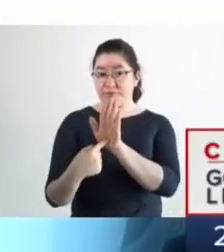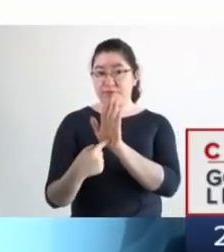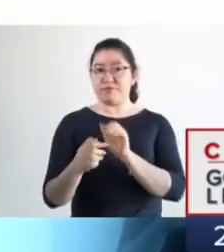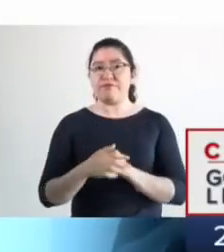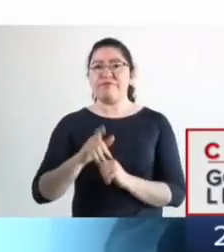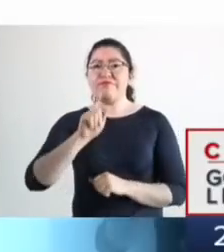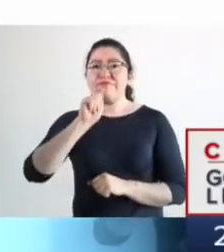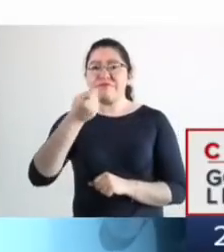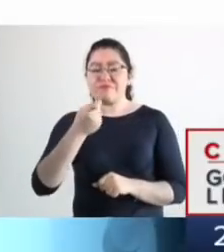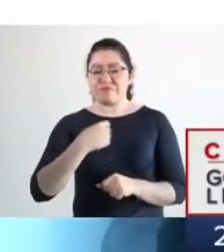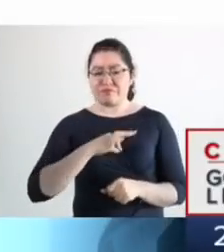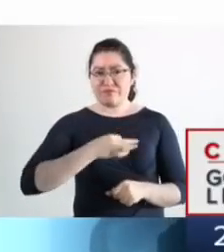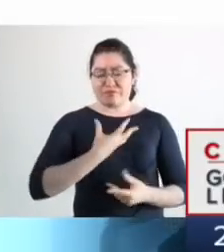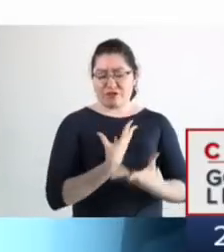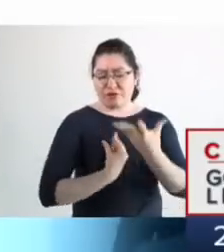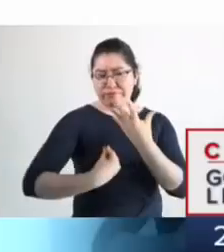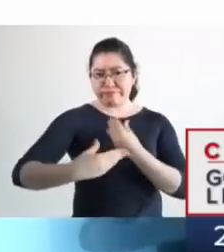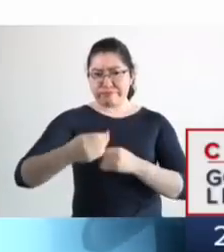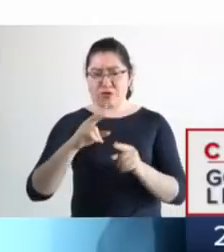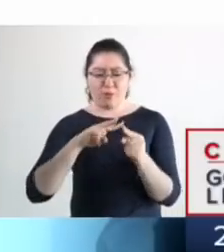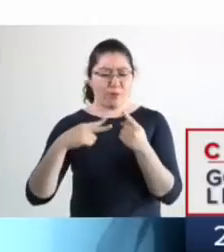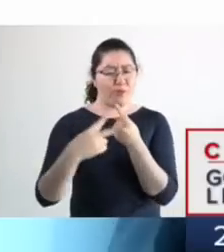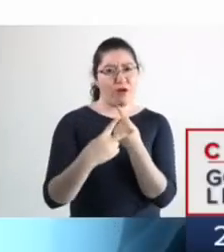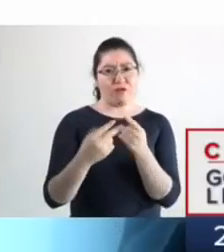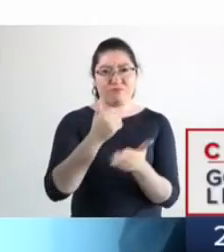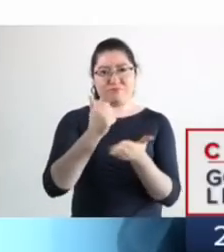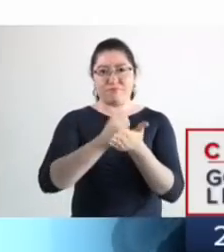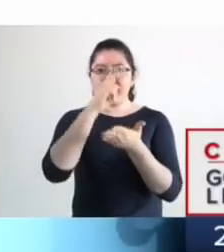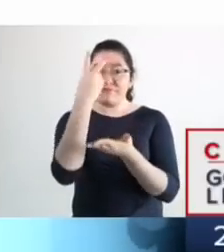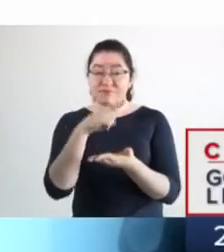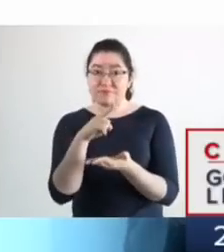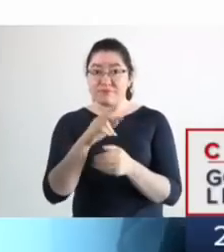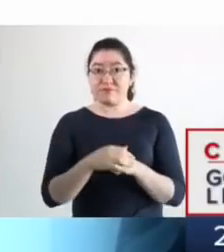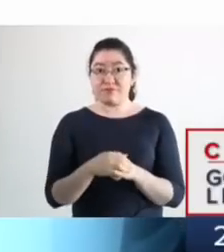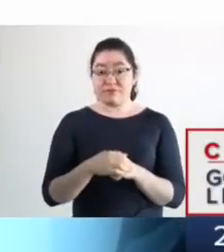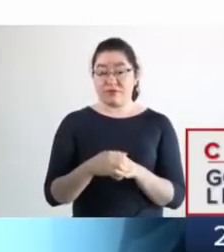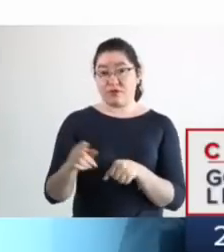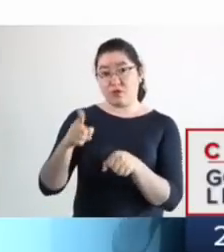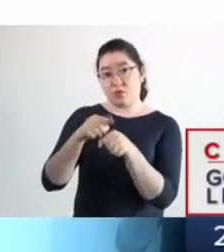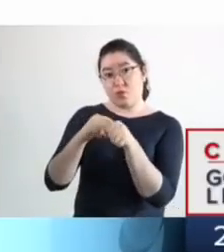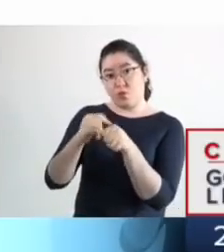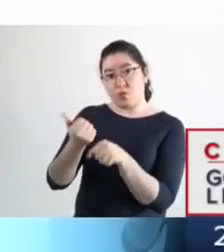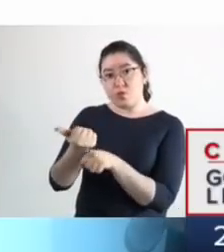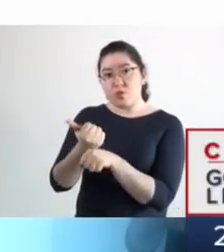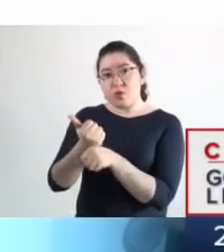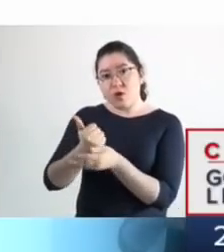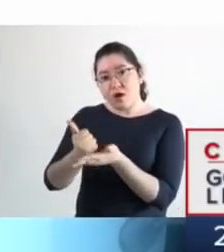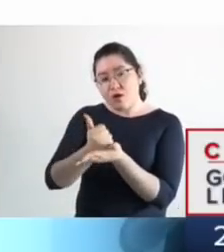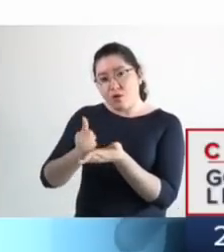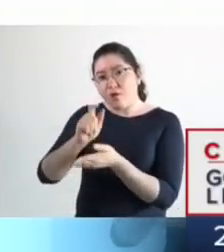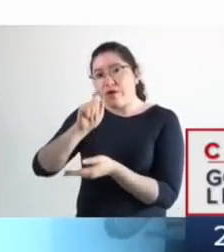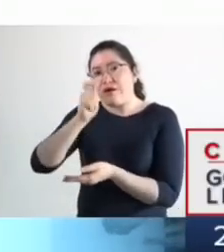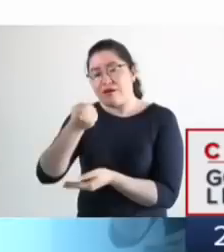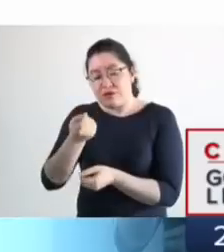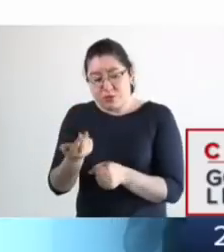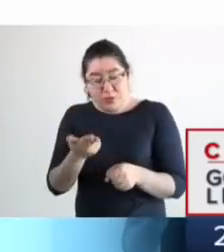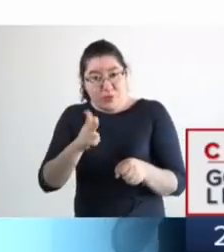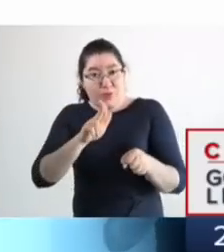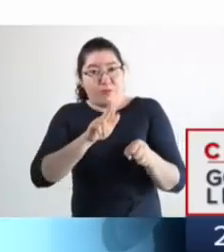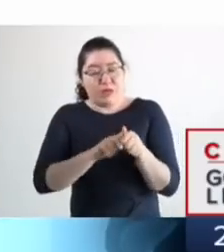presento es un modelo epidemiológico para la ciudad de mexico donde las barras azules